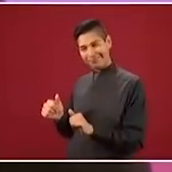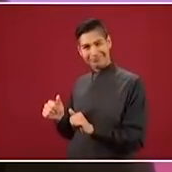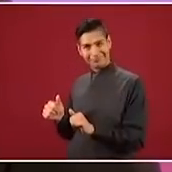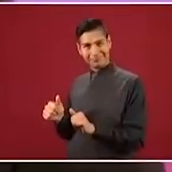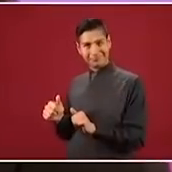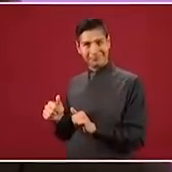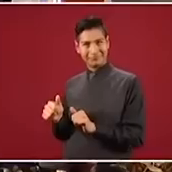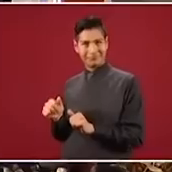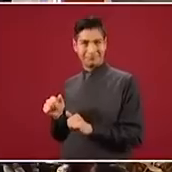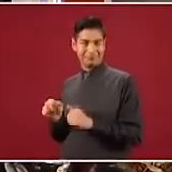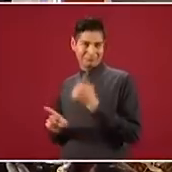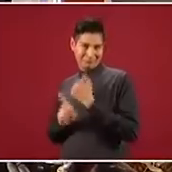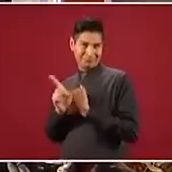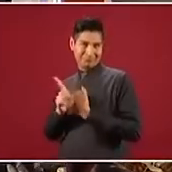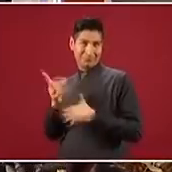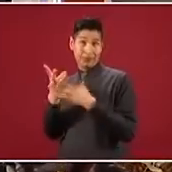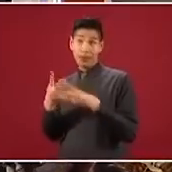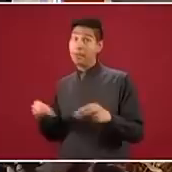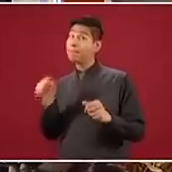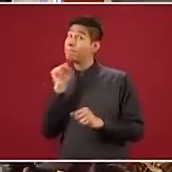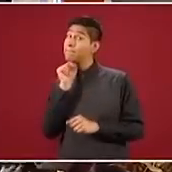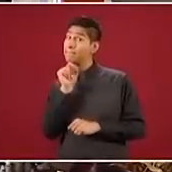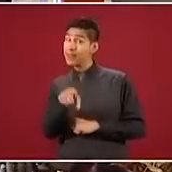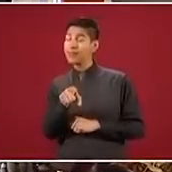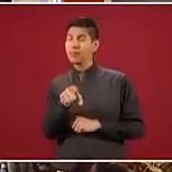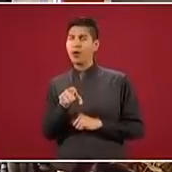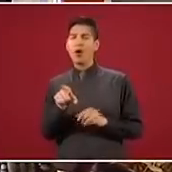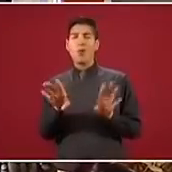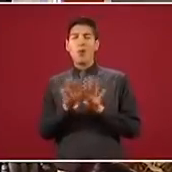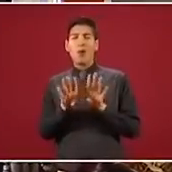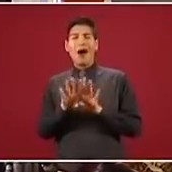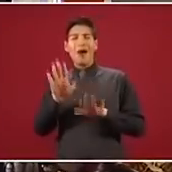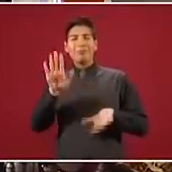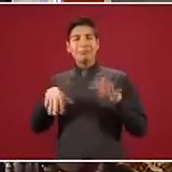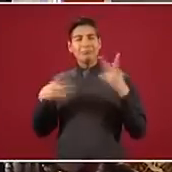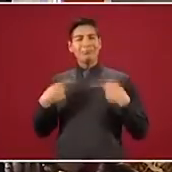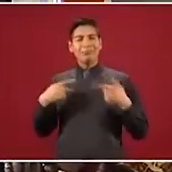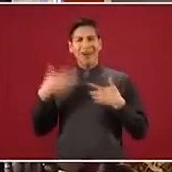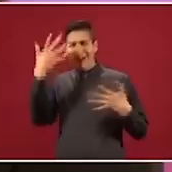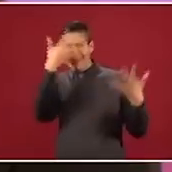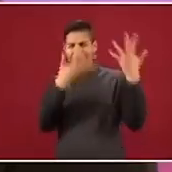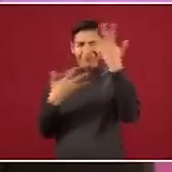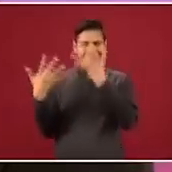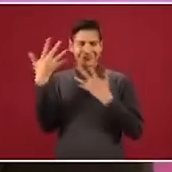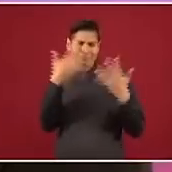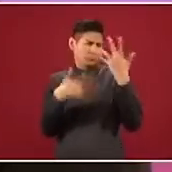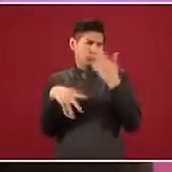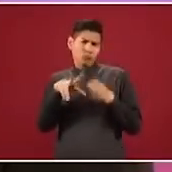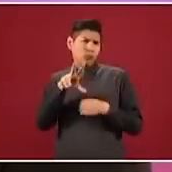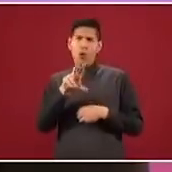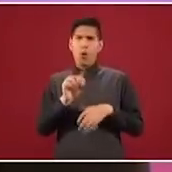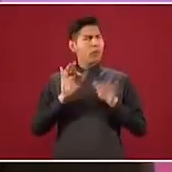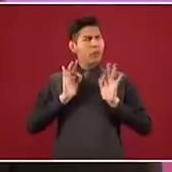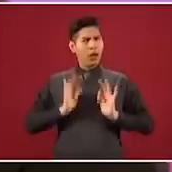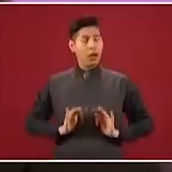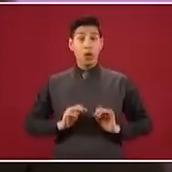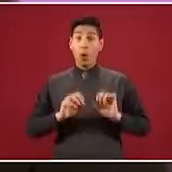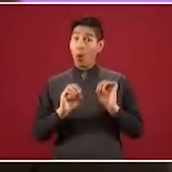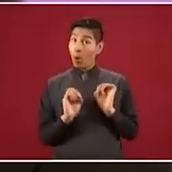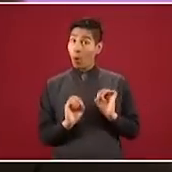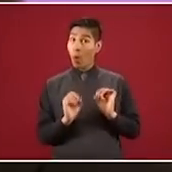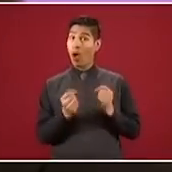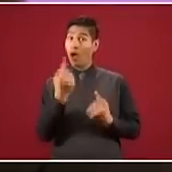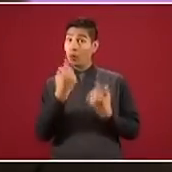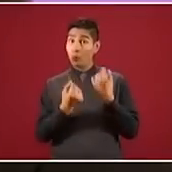va a permitir que no se generen estas confusiones o que haya quien pretende hablar a nombre del